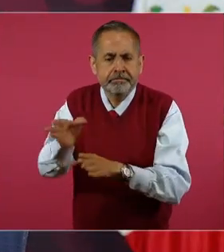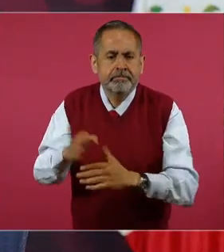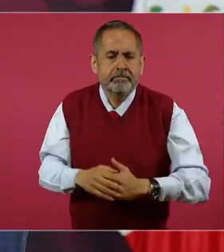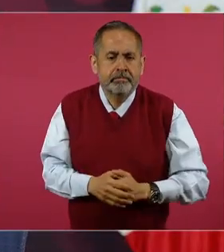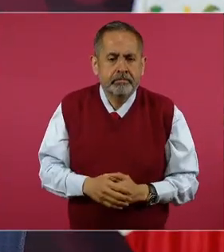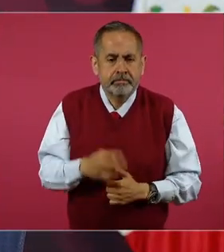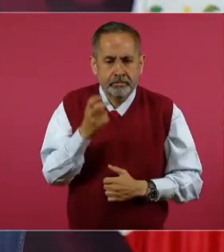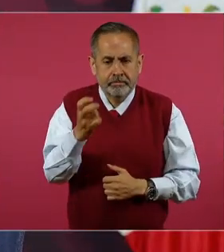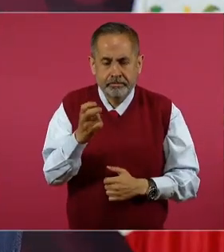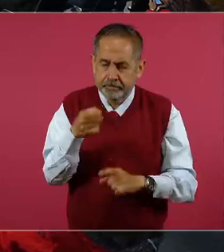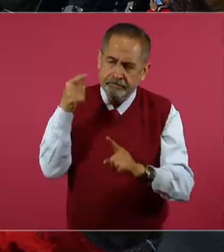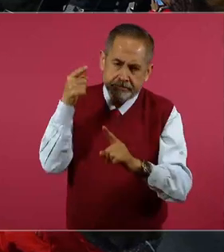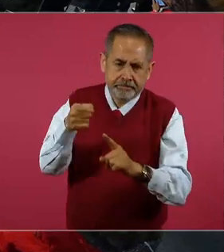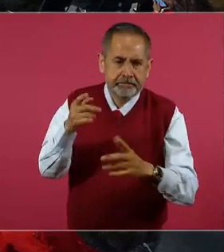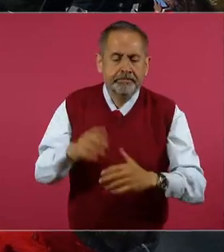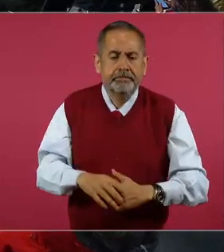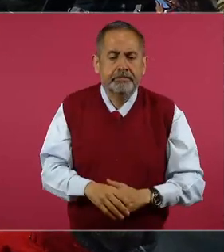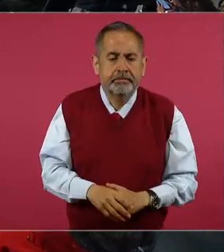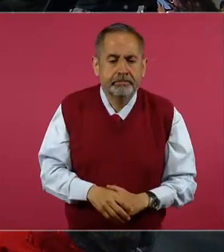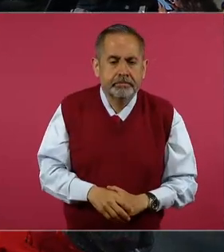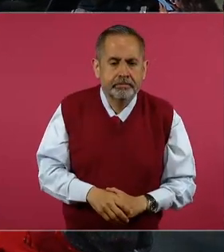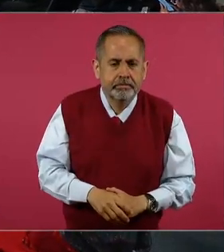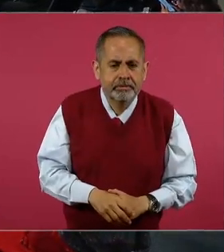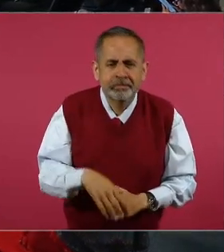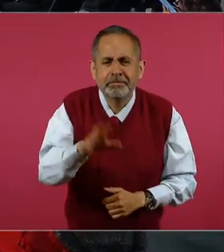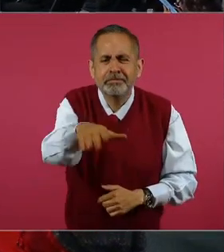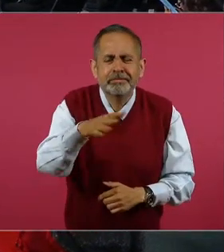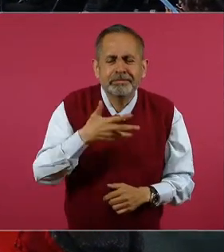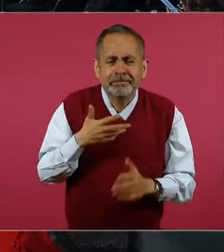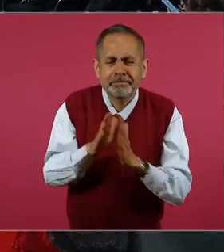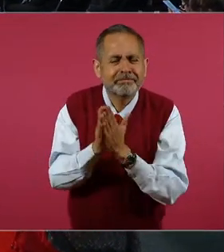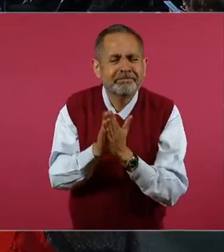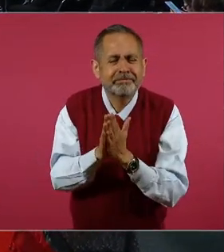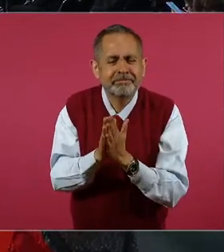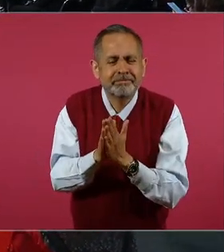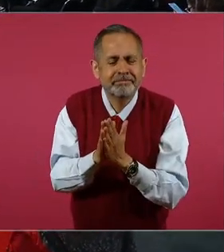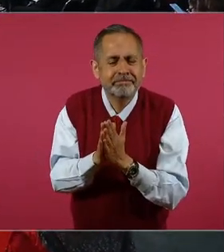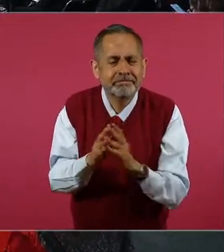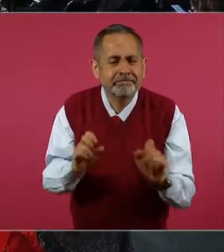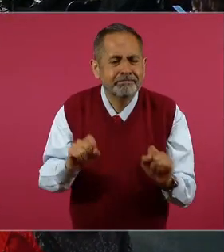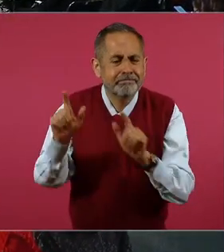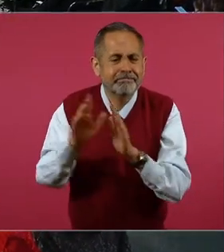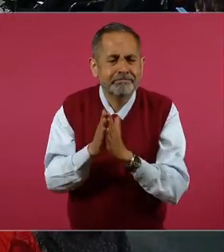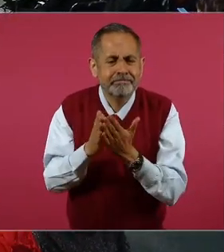Es de la reforma. ¿No tienes mi libro de